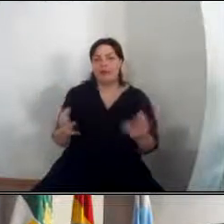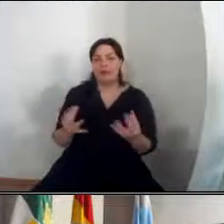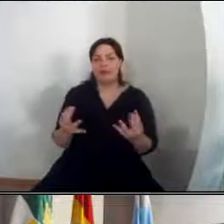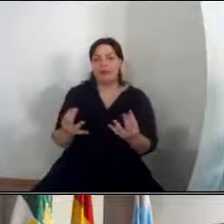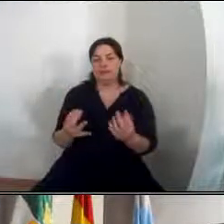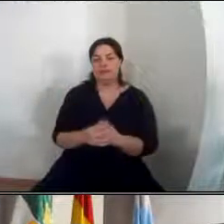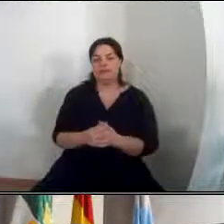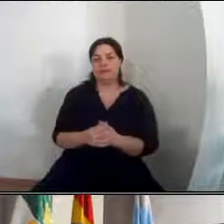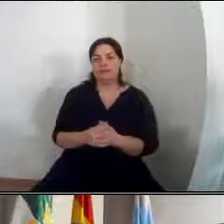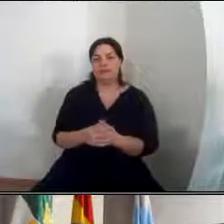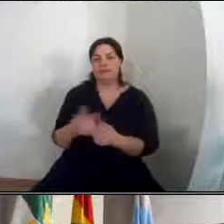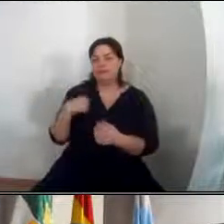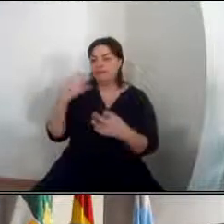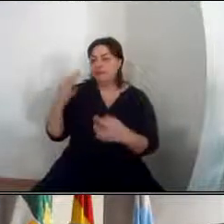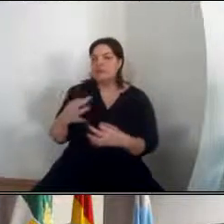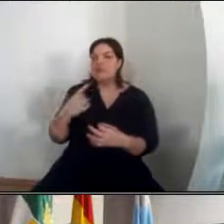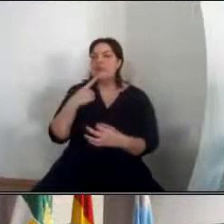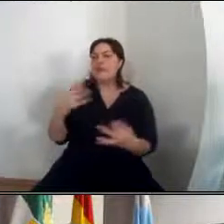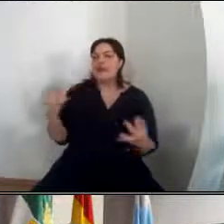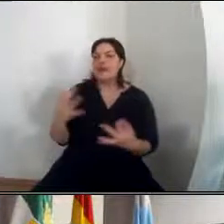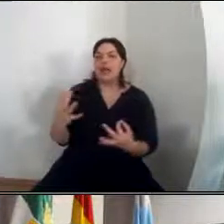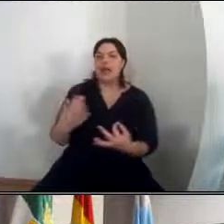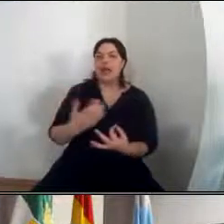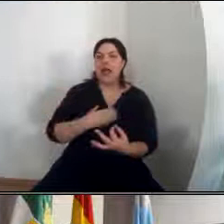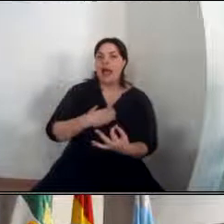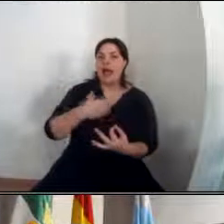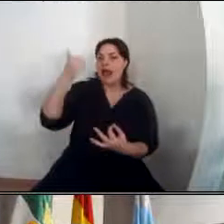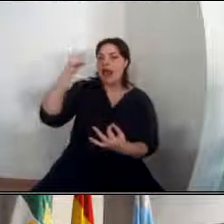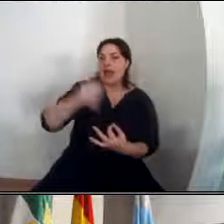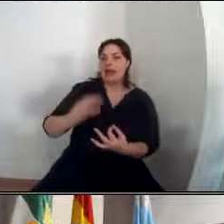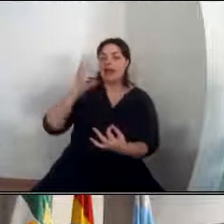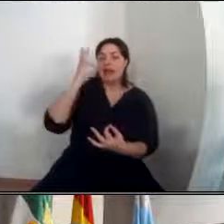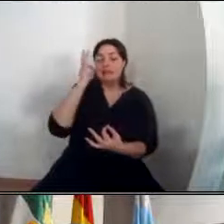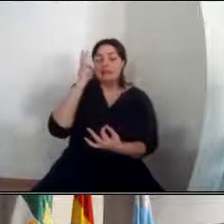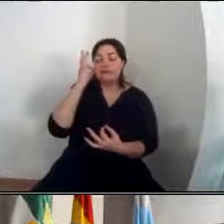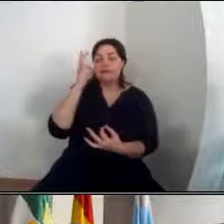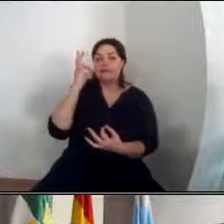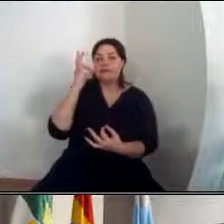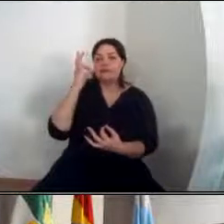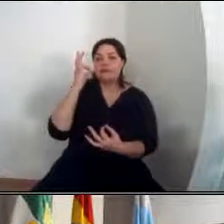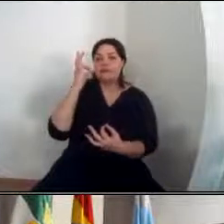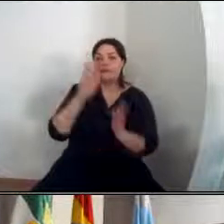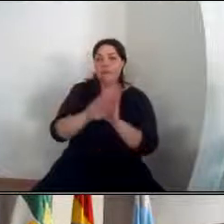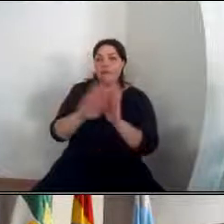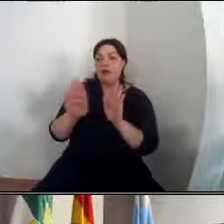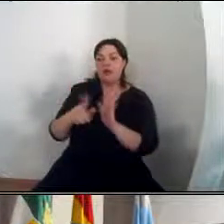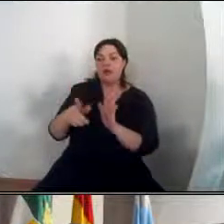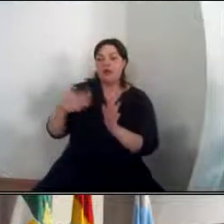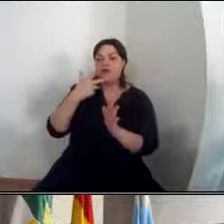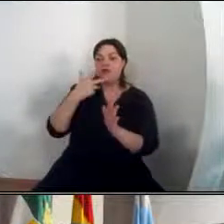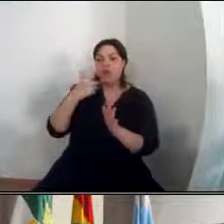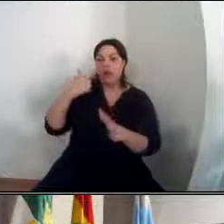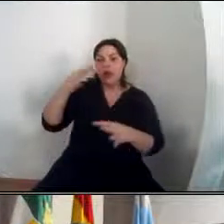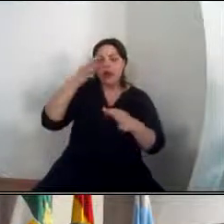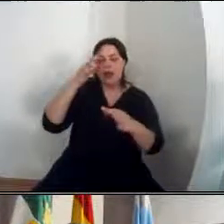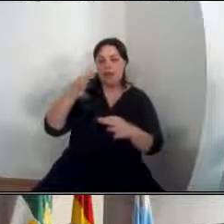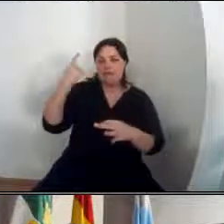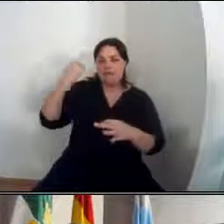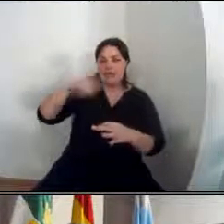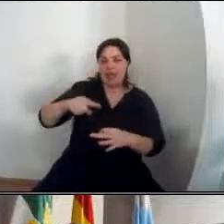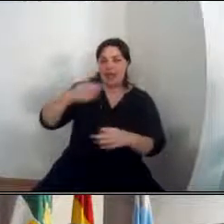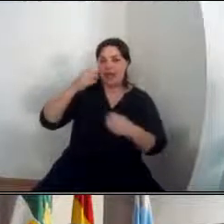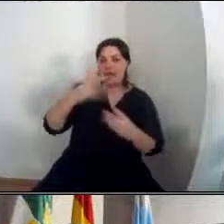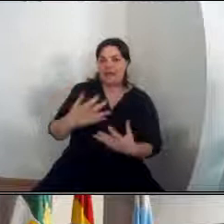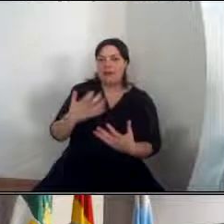los alcaldes y alcaldesas son los que mejores conocen la realidad de sus vecinos, y si